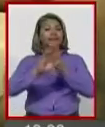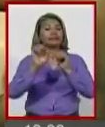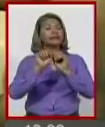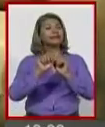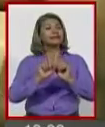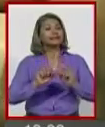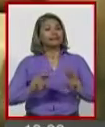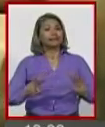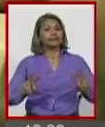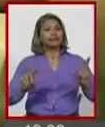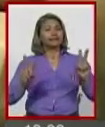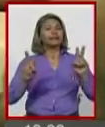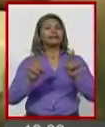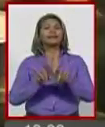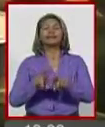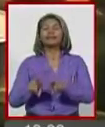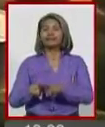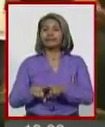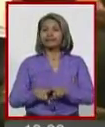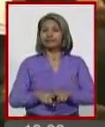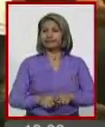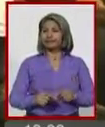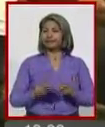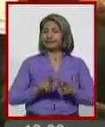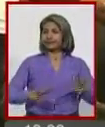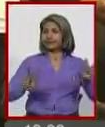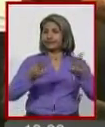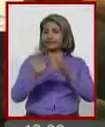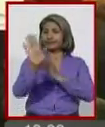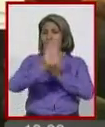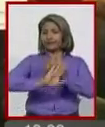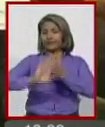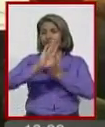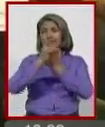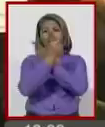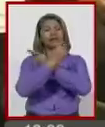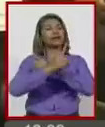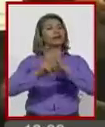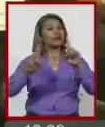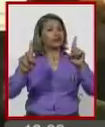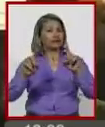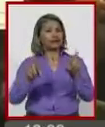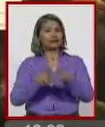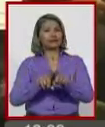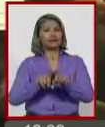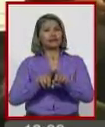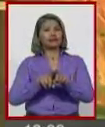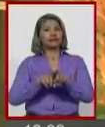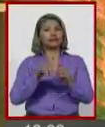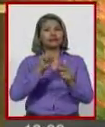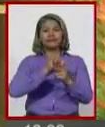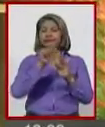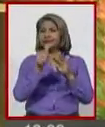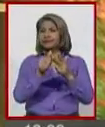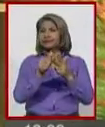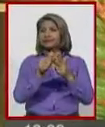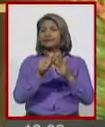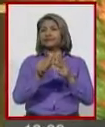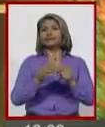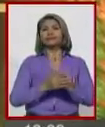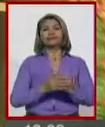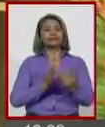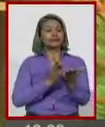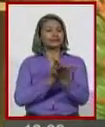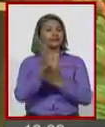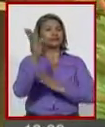valores que se viene haciendo, reitero, valores que se están defendiendo como la democracia, como la alternancia, como